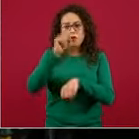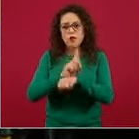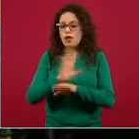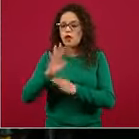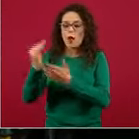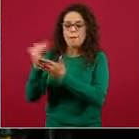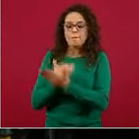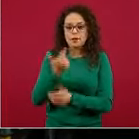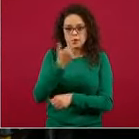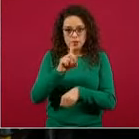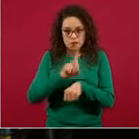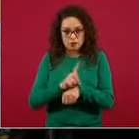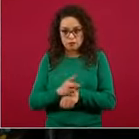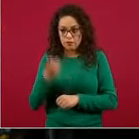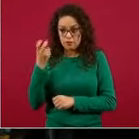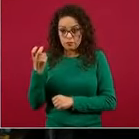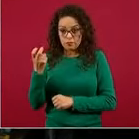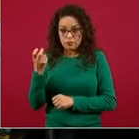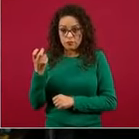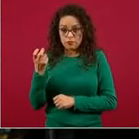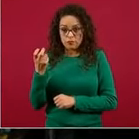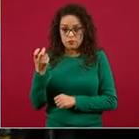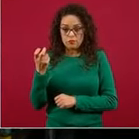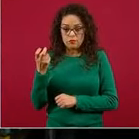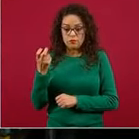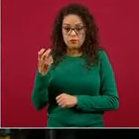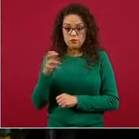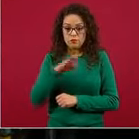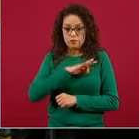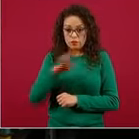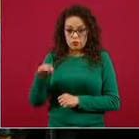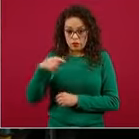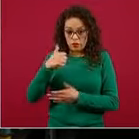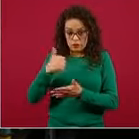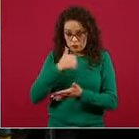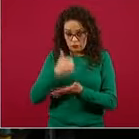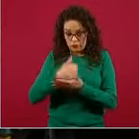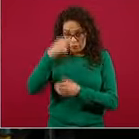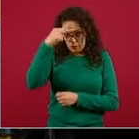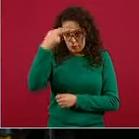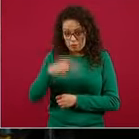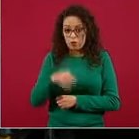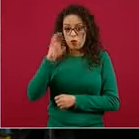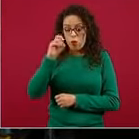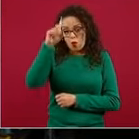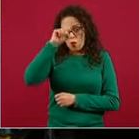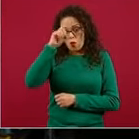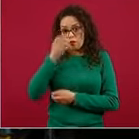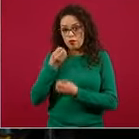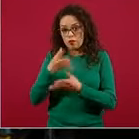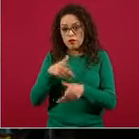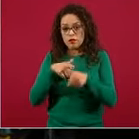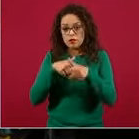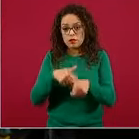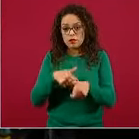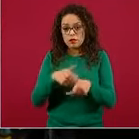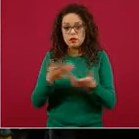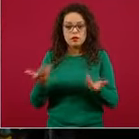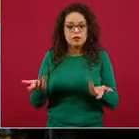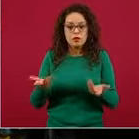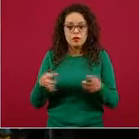esta recomendación pueda tener como algún eco en otras ciudades como México o si las recomendaciones sanitarias permanecen como se